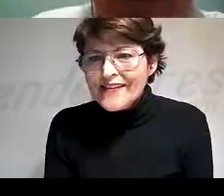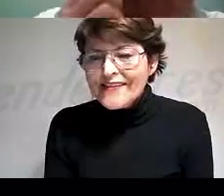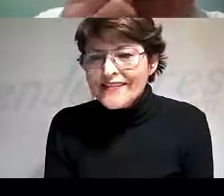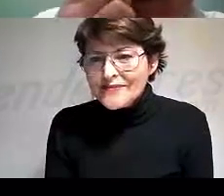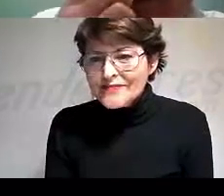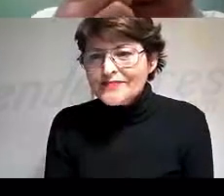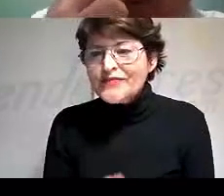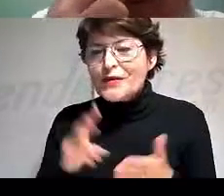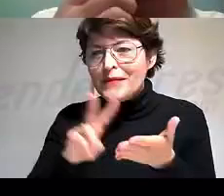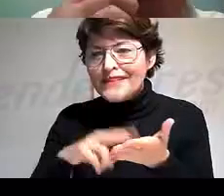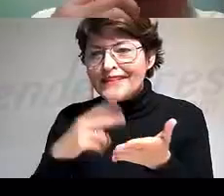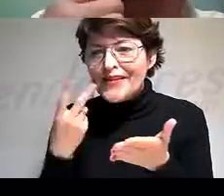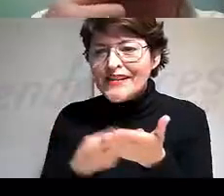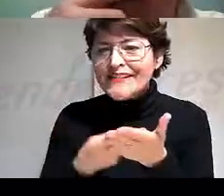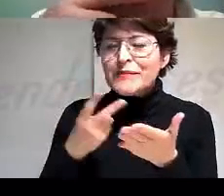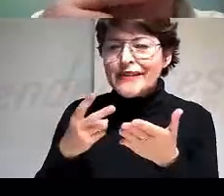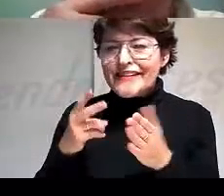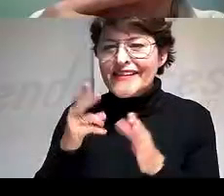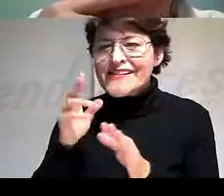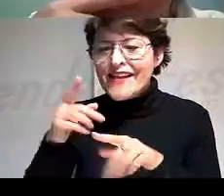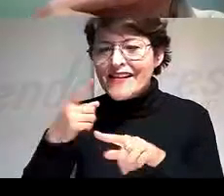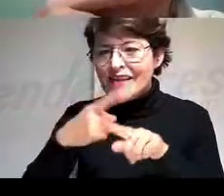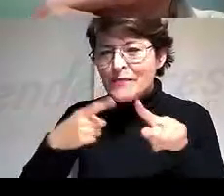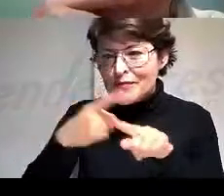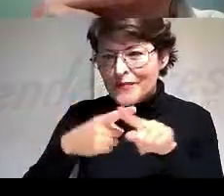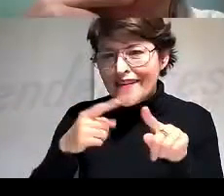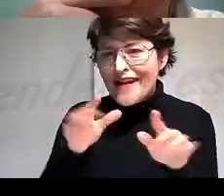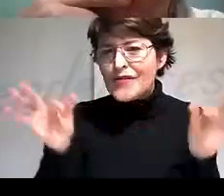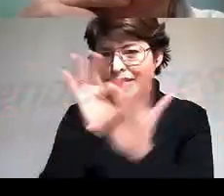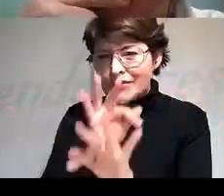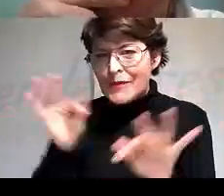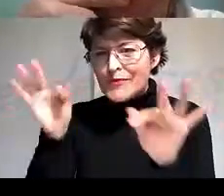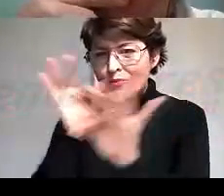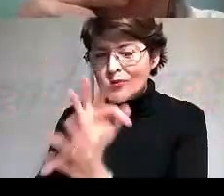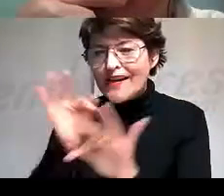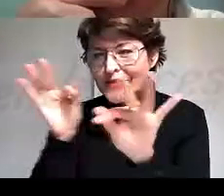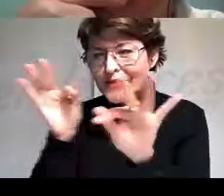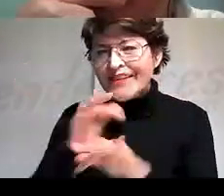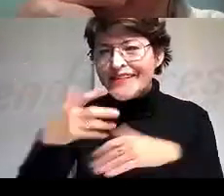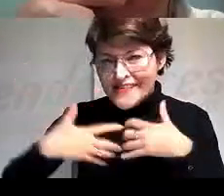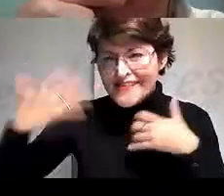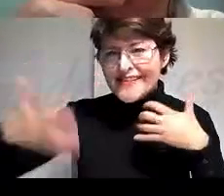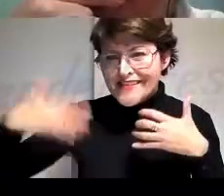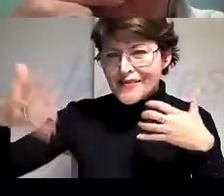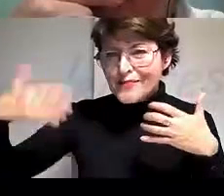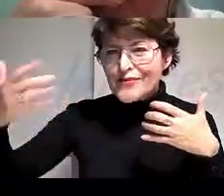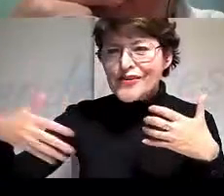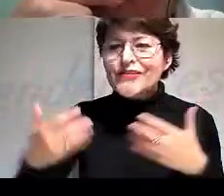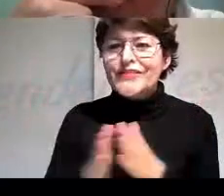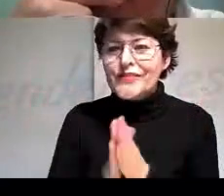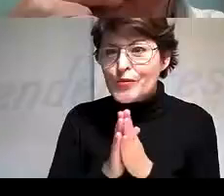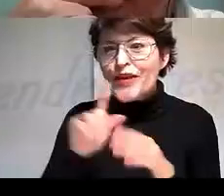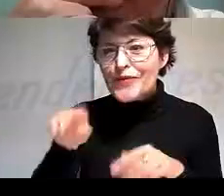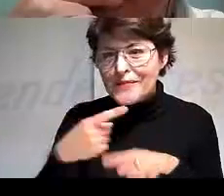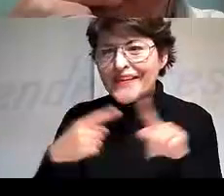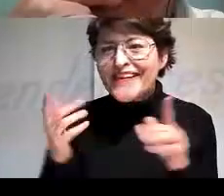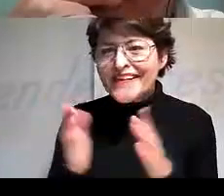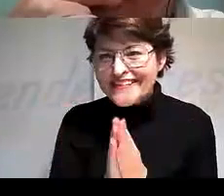Sí, nos hemos... Pues normalmente los intérpretes estamos media hora, nos vamos turnando porque es mucho.